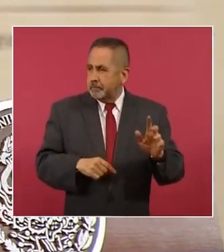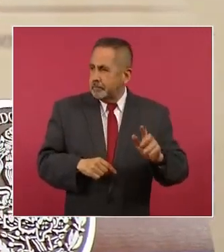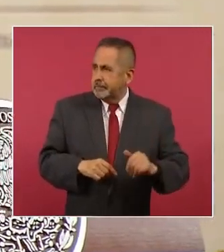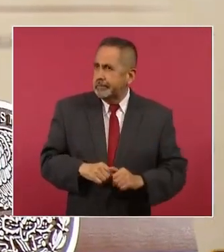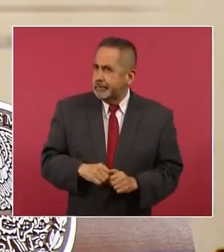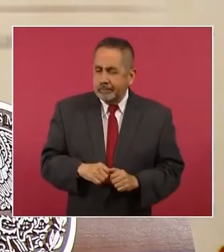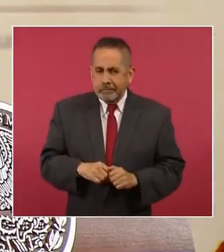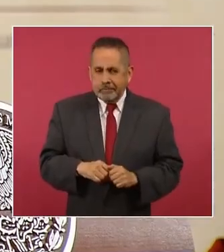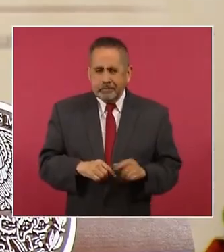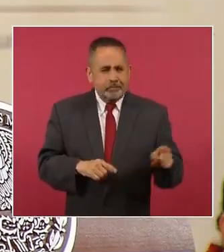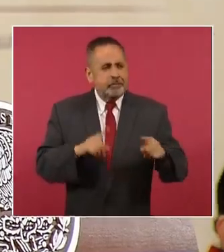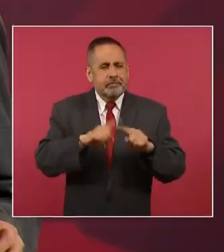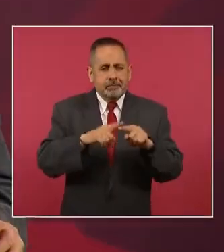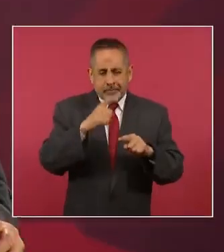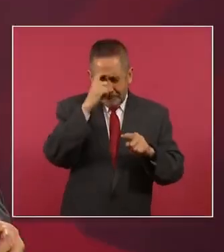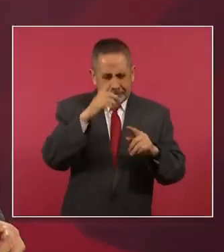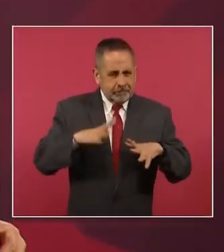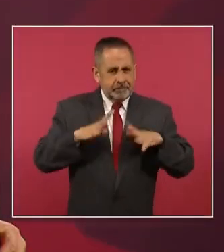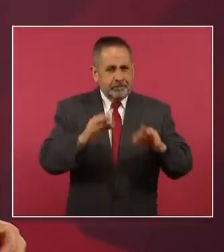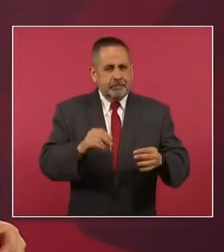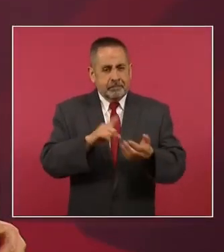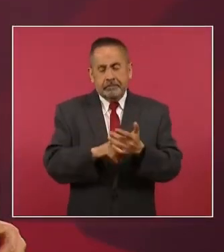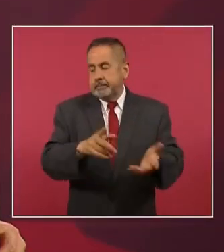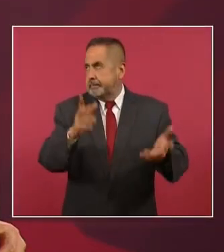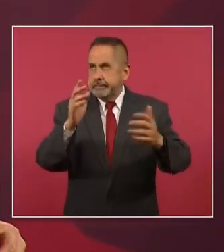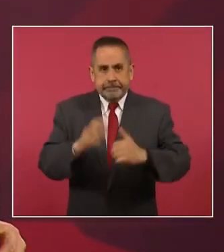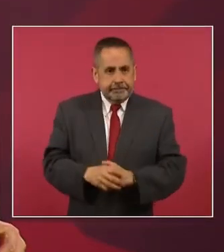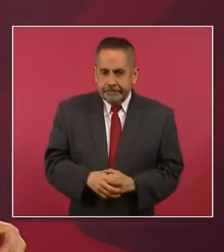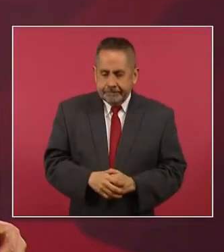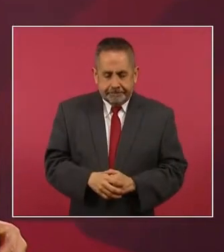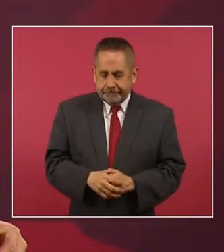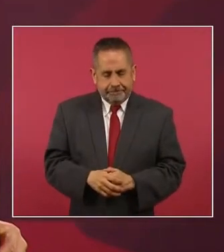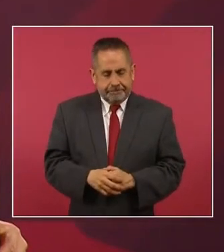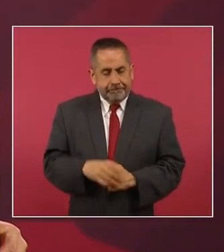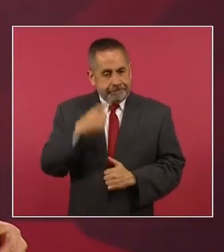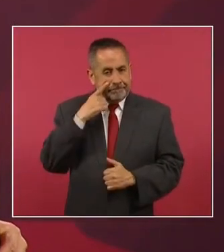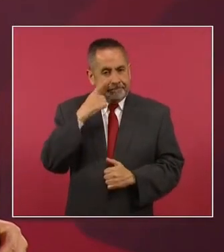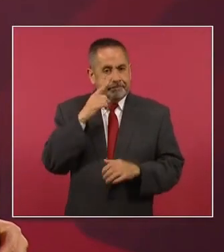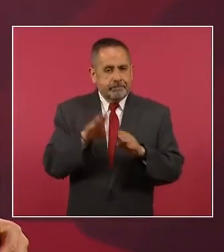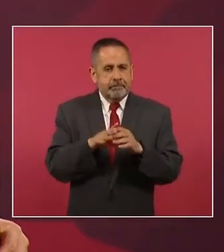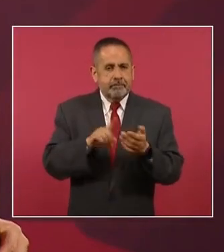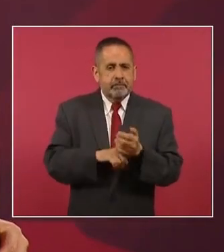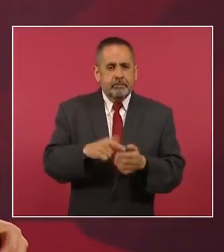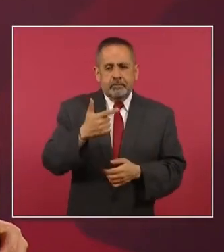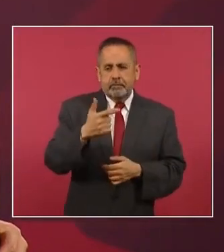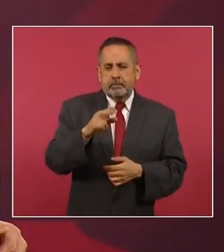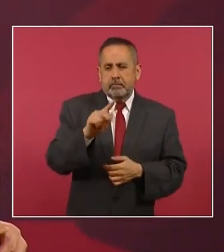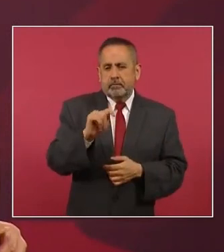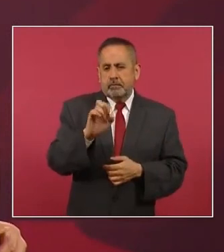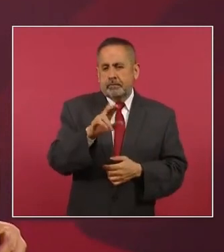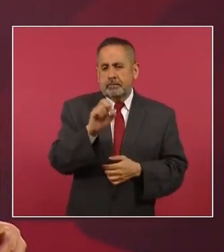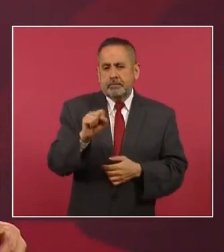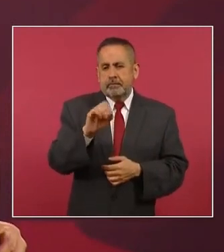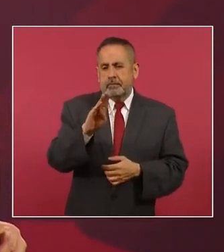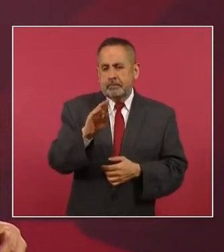la creó, fíjense cómo era, Gutiérrez Barrios,